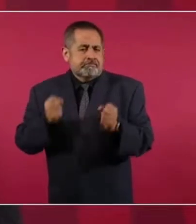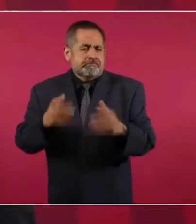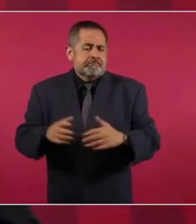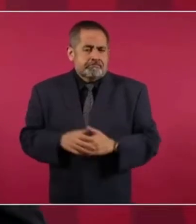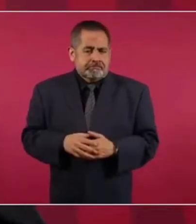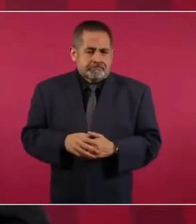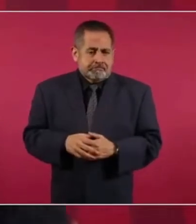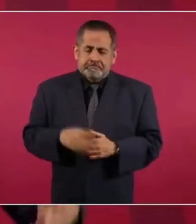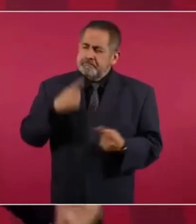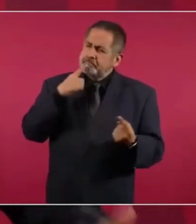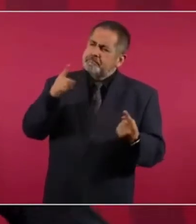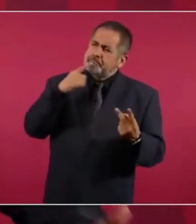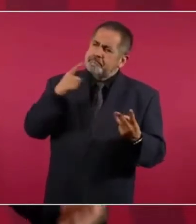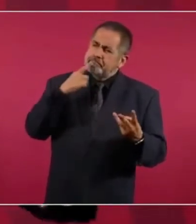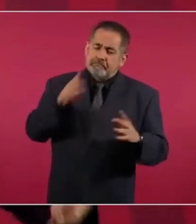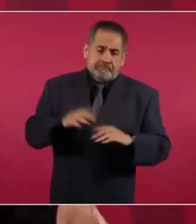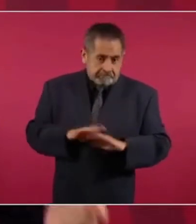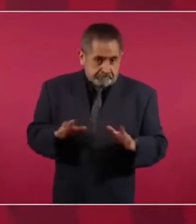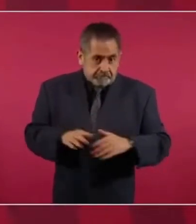y todas